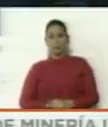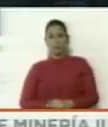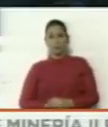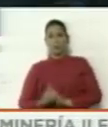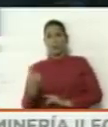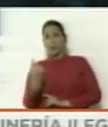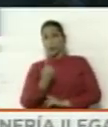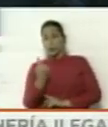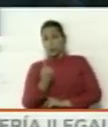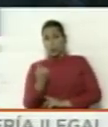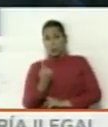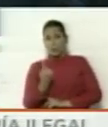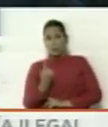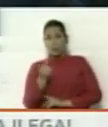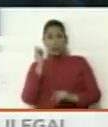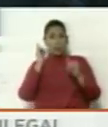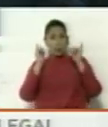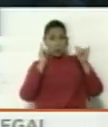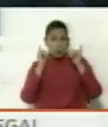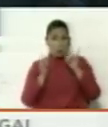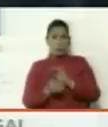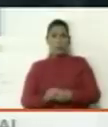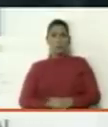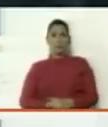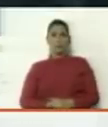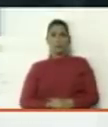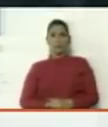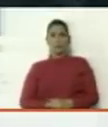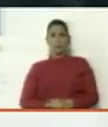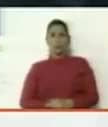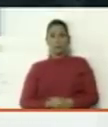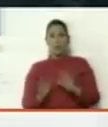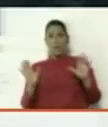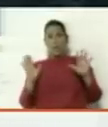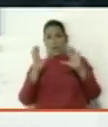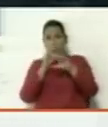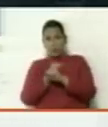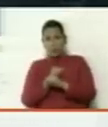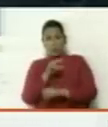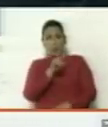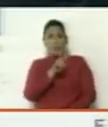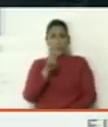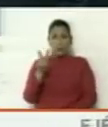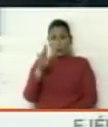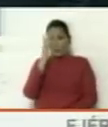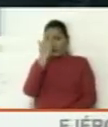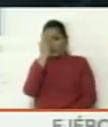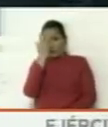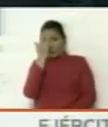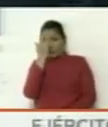Solamente en rumbas, solamente en rumbas. La noche del 22 de febrero se gastaron